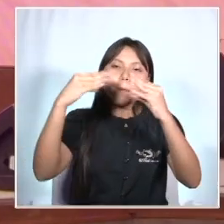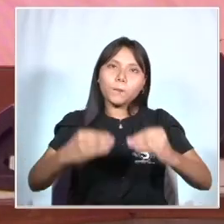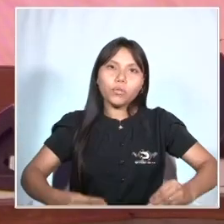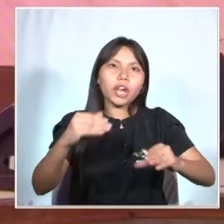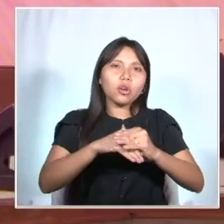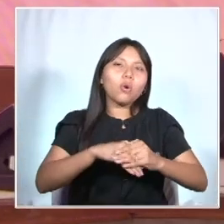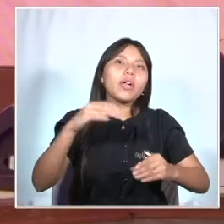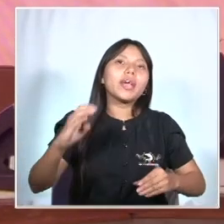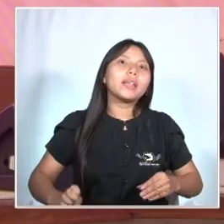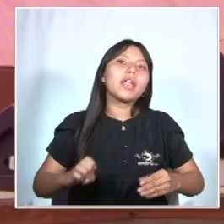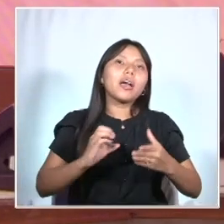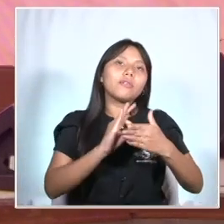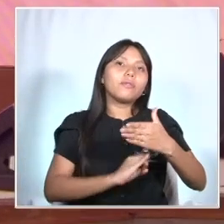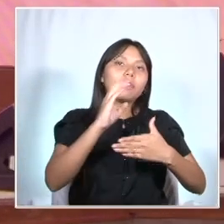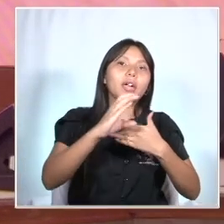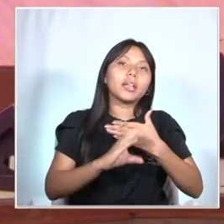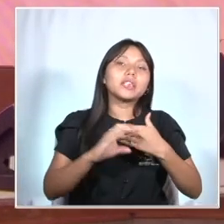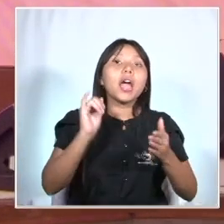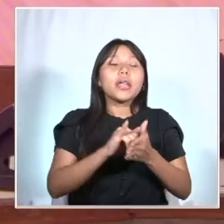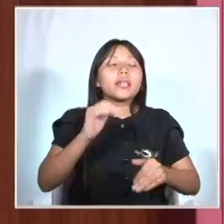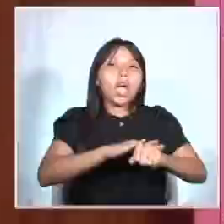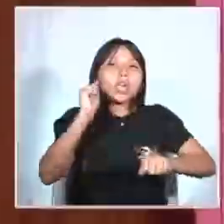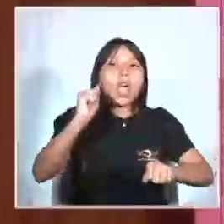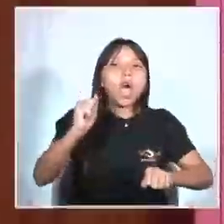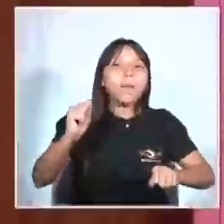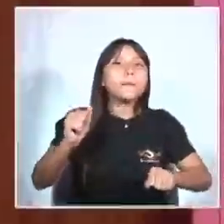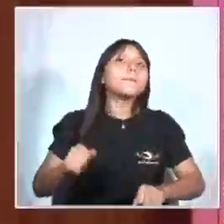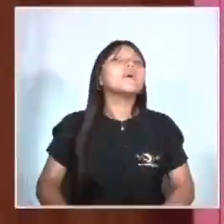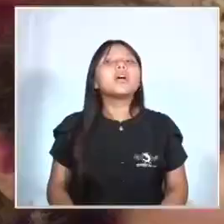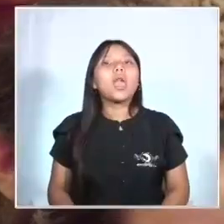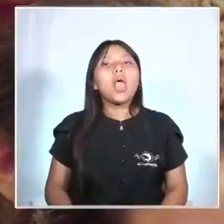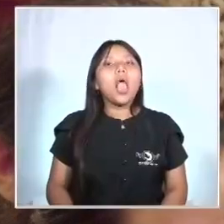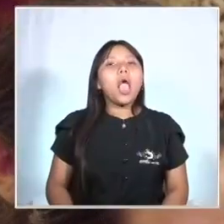esa fecha que usted le llama cumpleaños. Diga conmigo: fecha de manifestación.